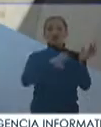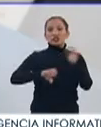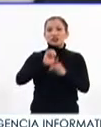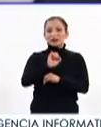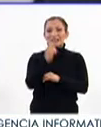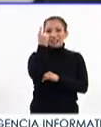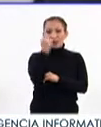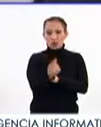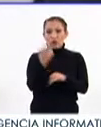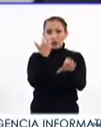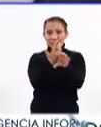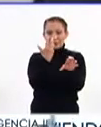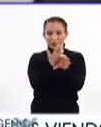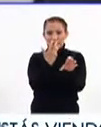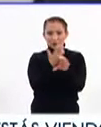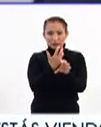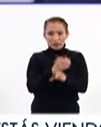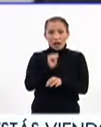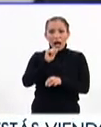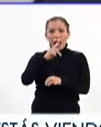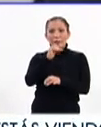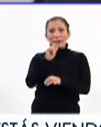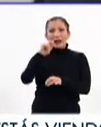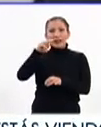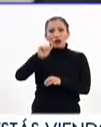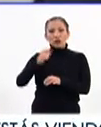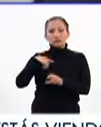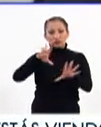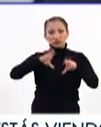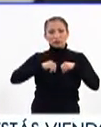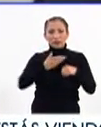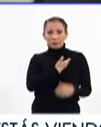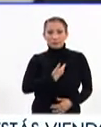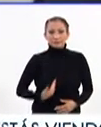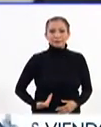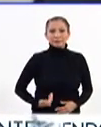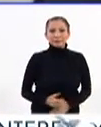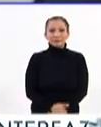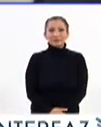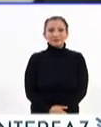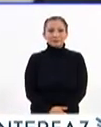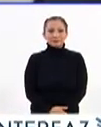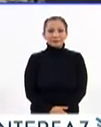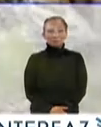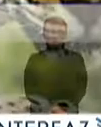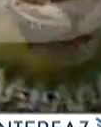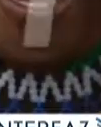En 1861, en Estados Unidos, Abraham Lincoln asume la presidencia.